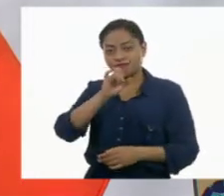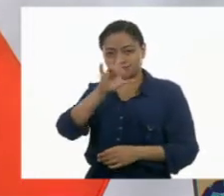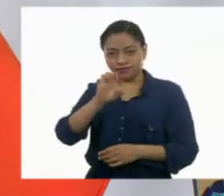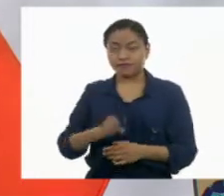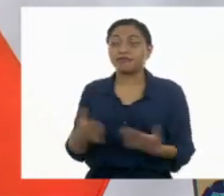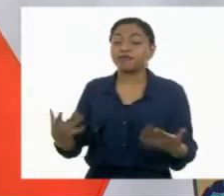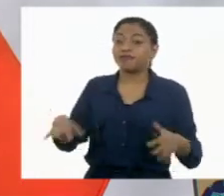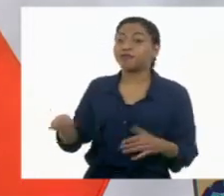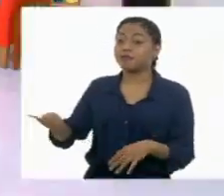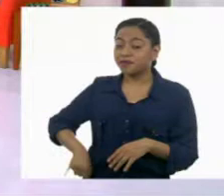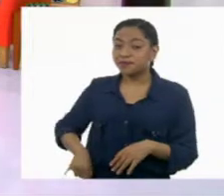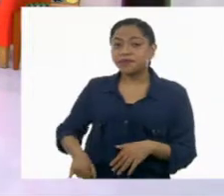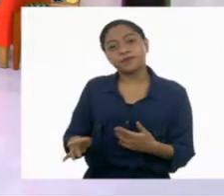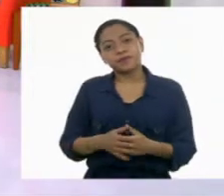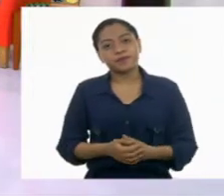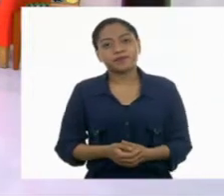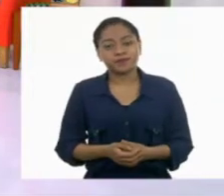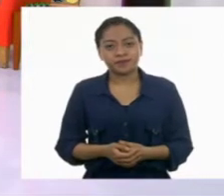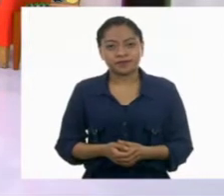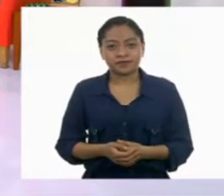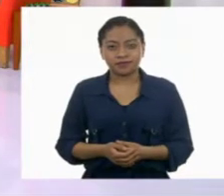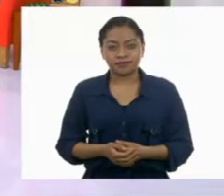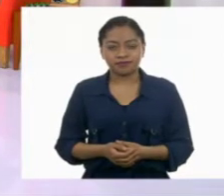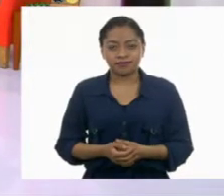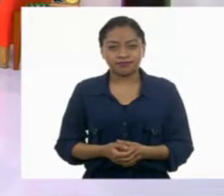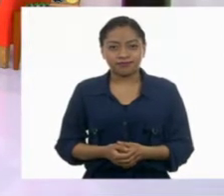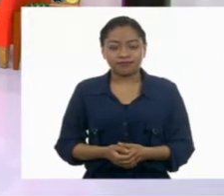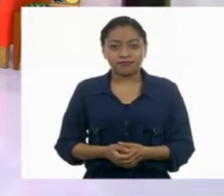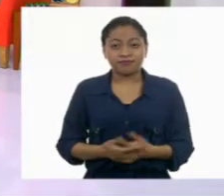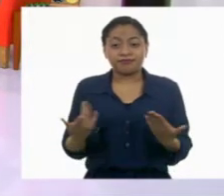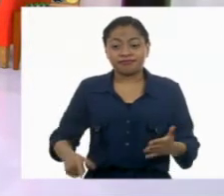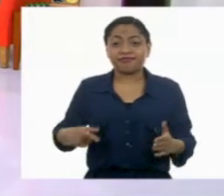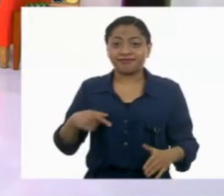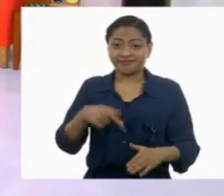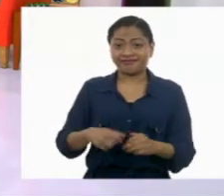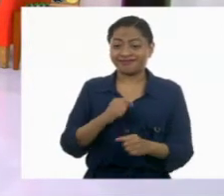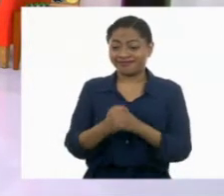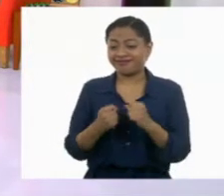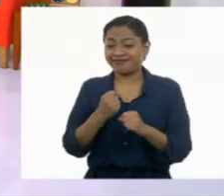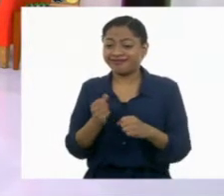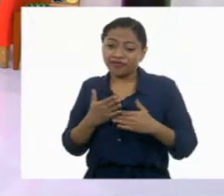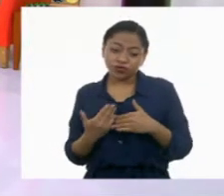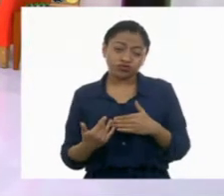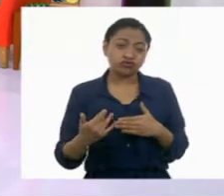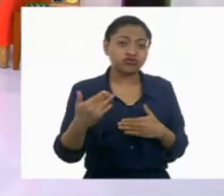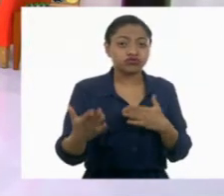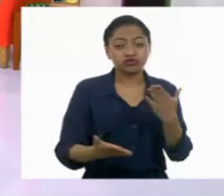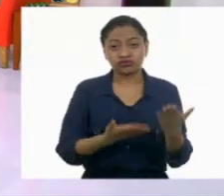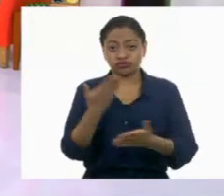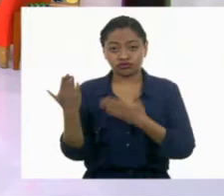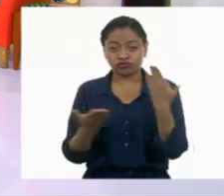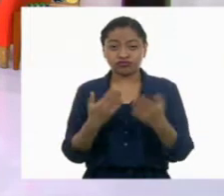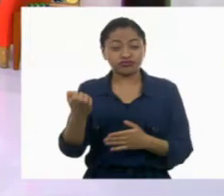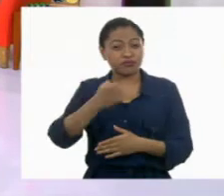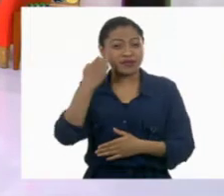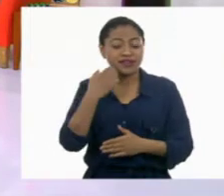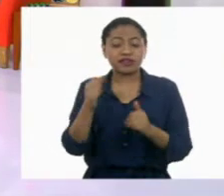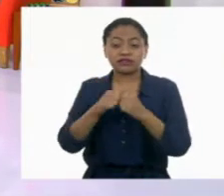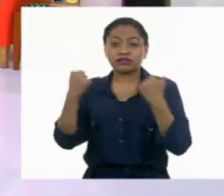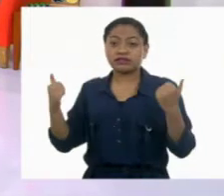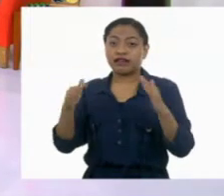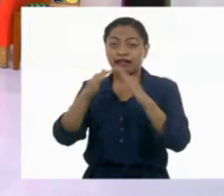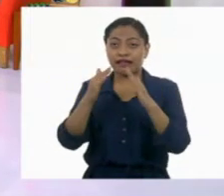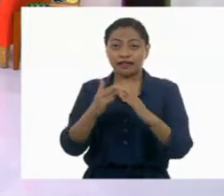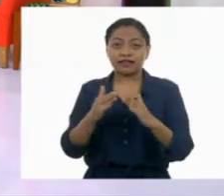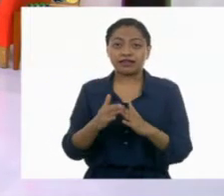interesante! Sí, Y bueno, ahora con este ciclo escolar 2020-2021, hay alumnos de